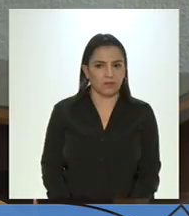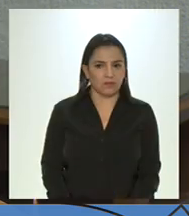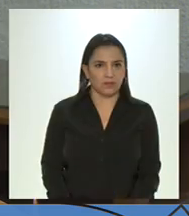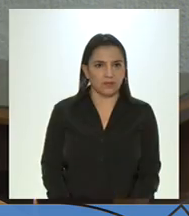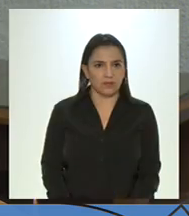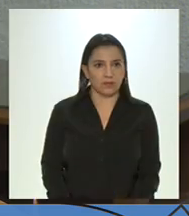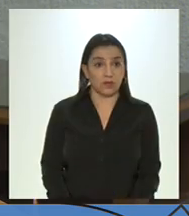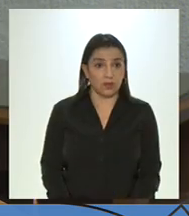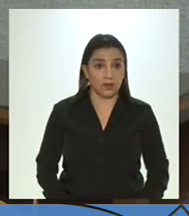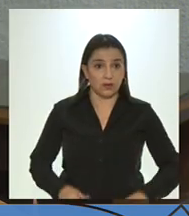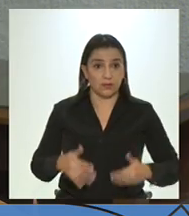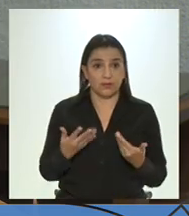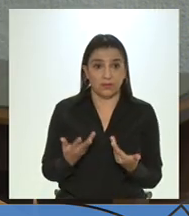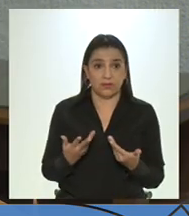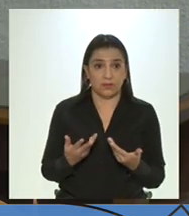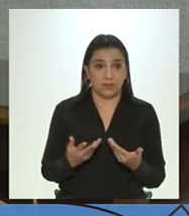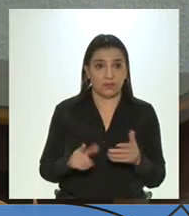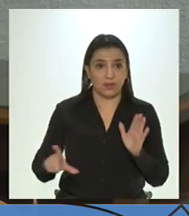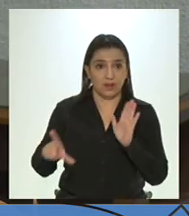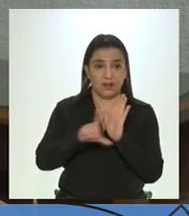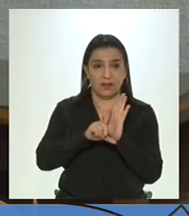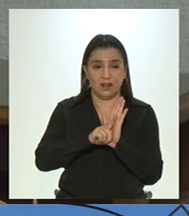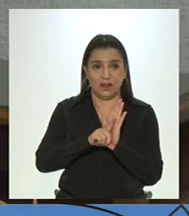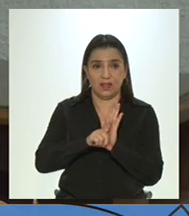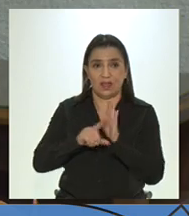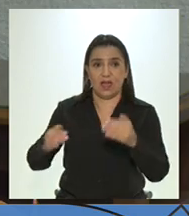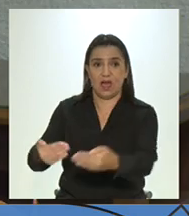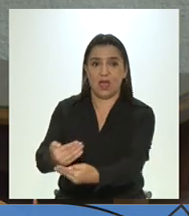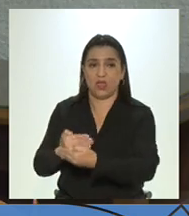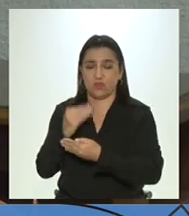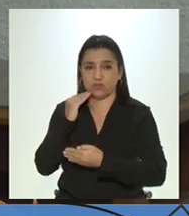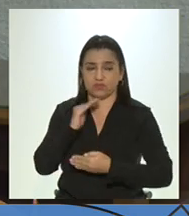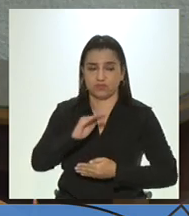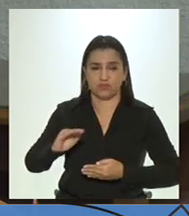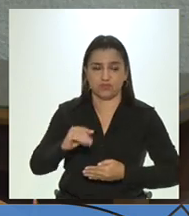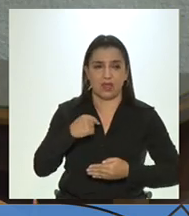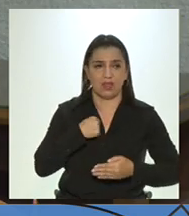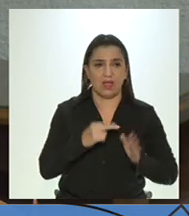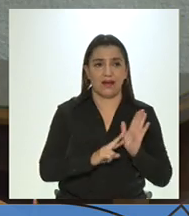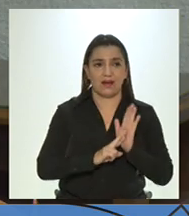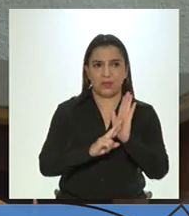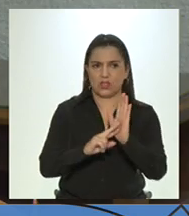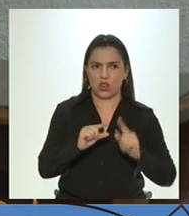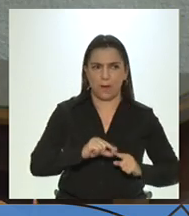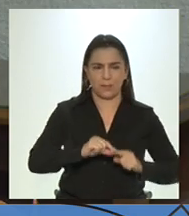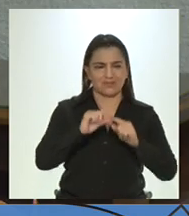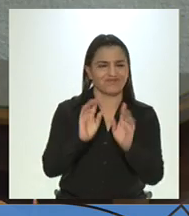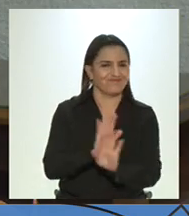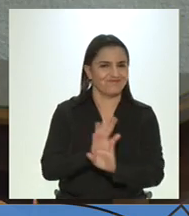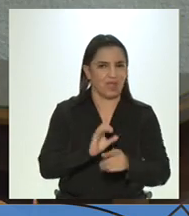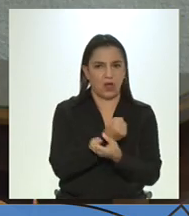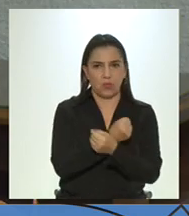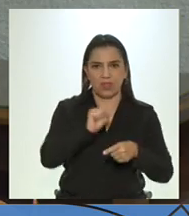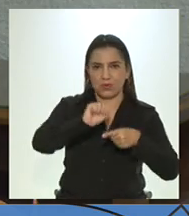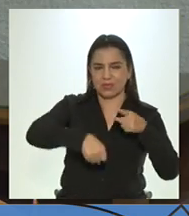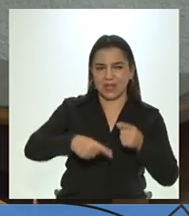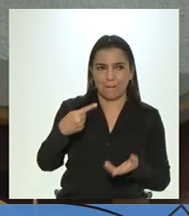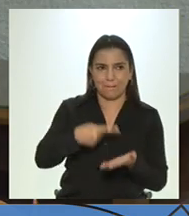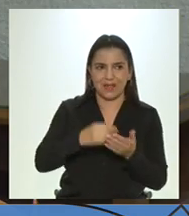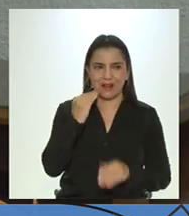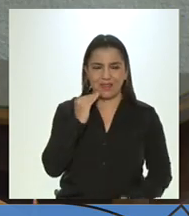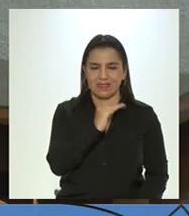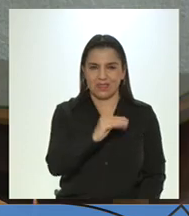de la ley de adopciones porque en nombre de ningún principio es aceptable que miles de niños y niñas